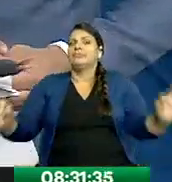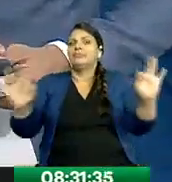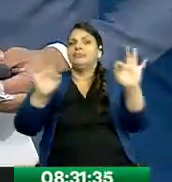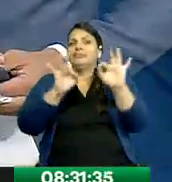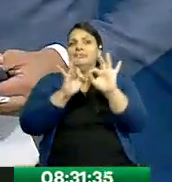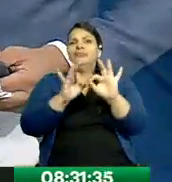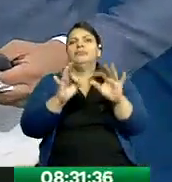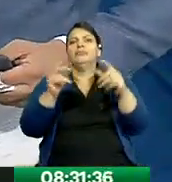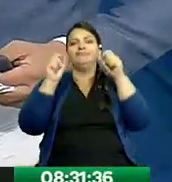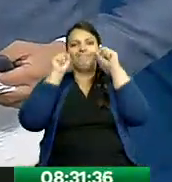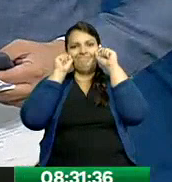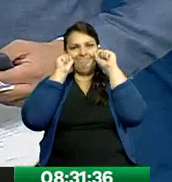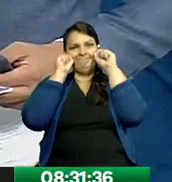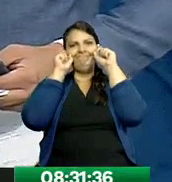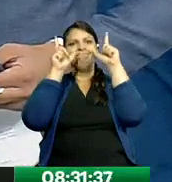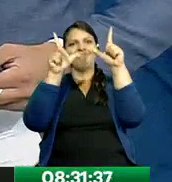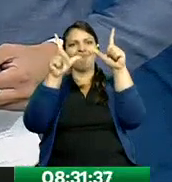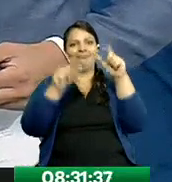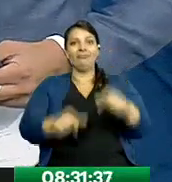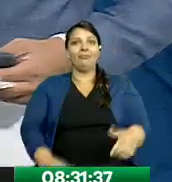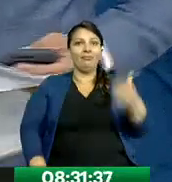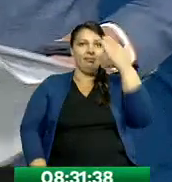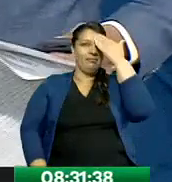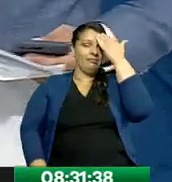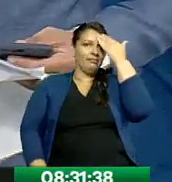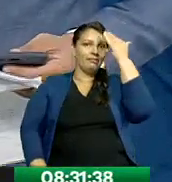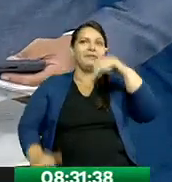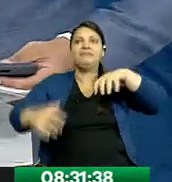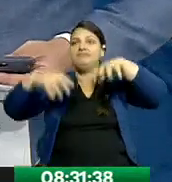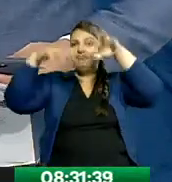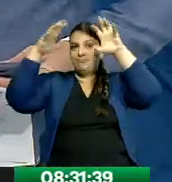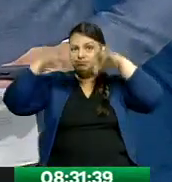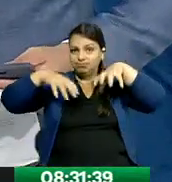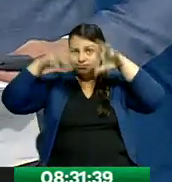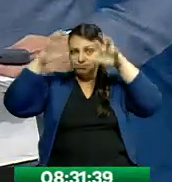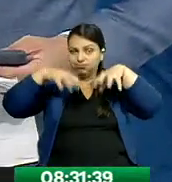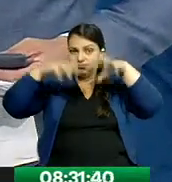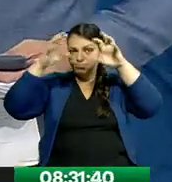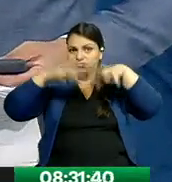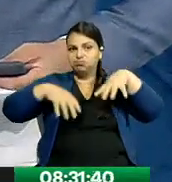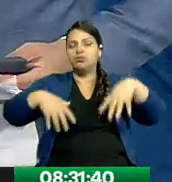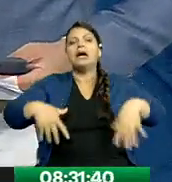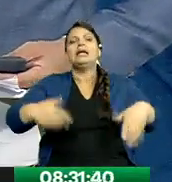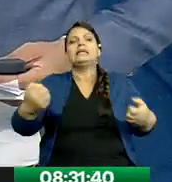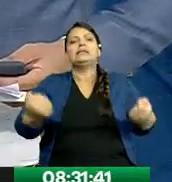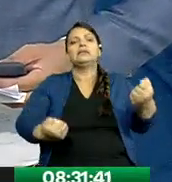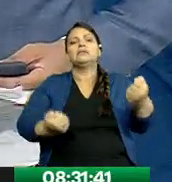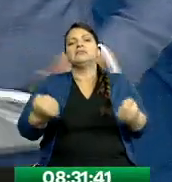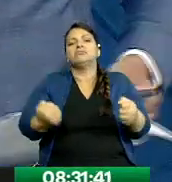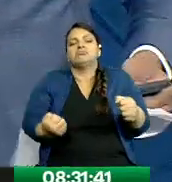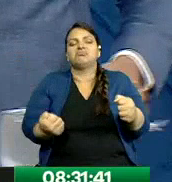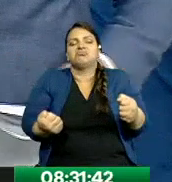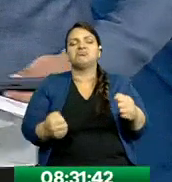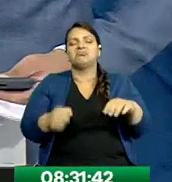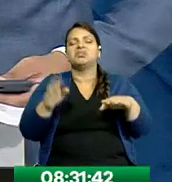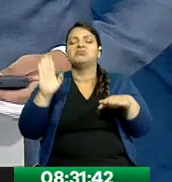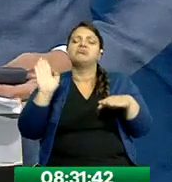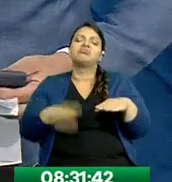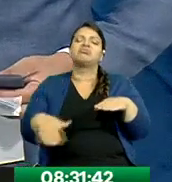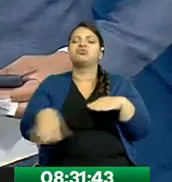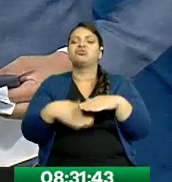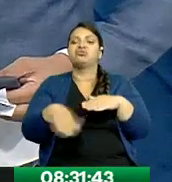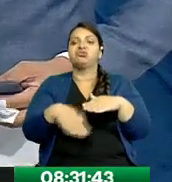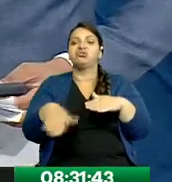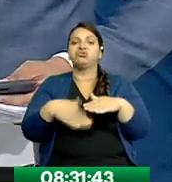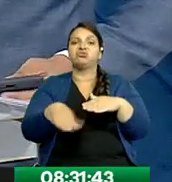ahora que estamos viviendo la temporada invernal ya, y se registran mayores accidentes de tránsito por esta situación, porque a veces la calzada